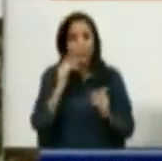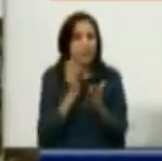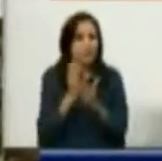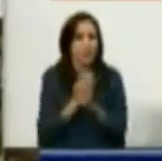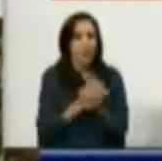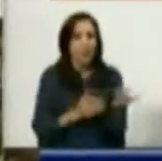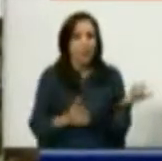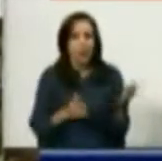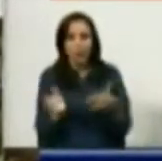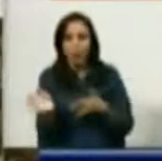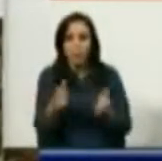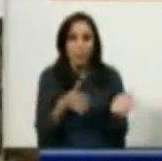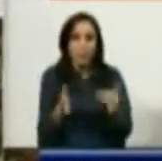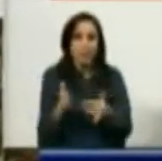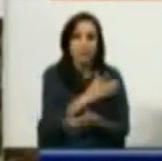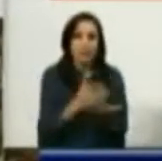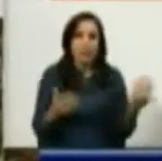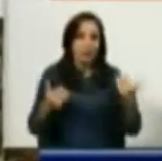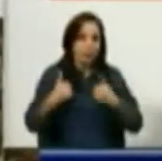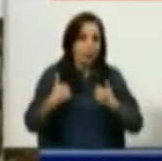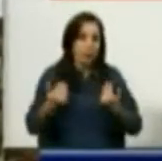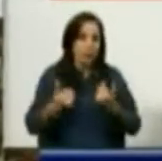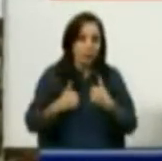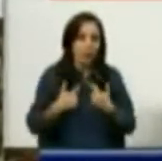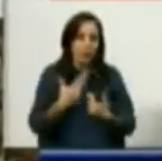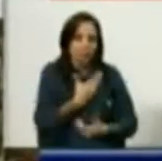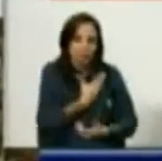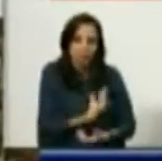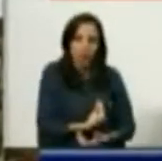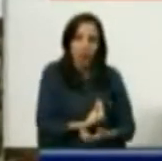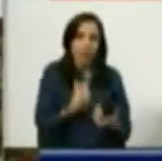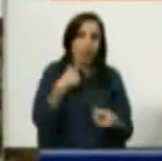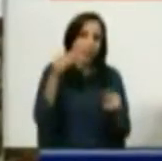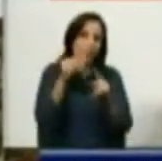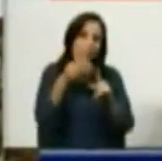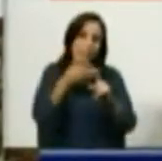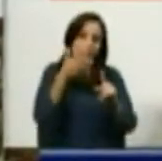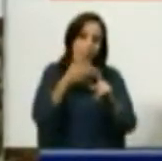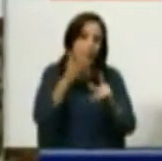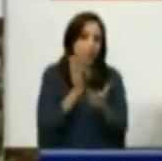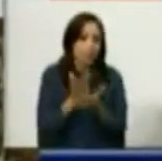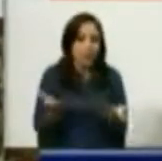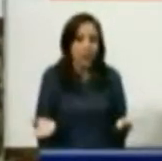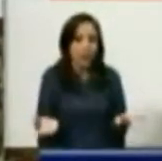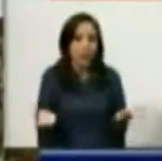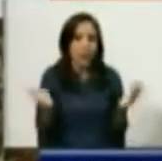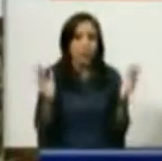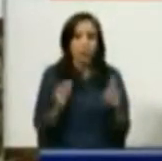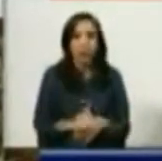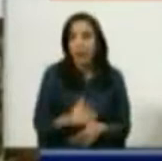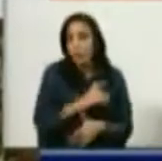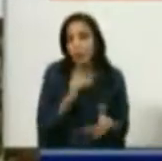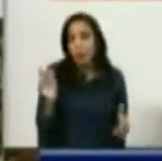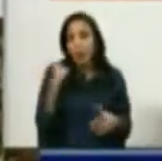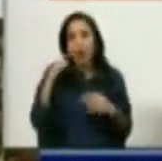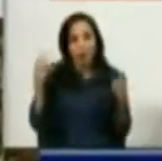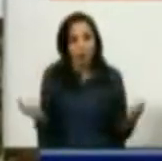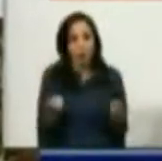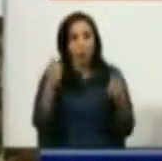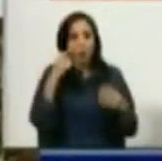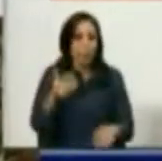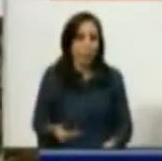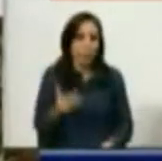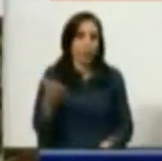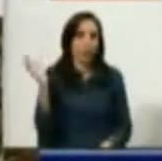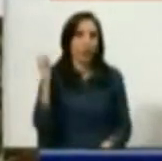mucho que ha sufrido mucho que ha luchado mucho y lo menos que se merece este pueblo es una victoria una